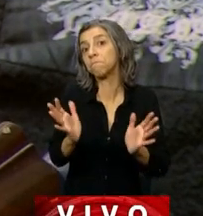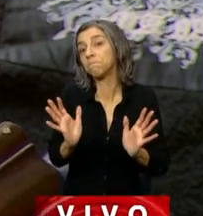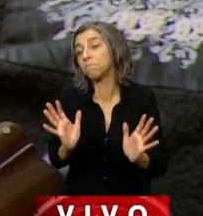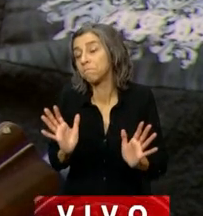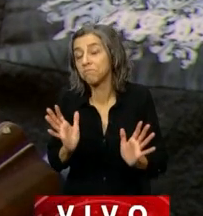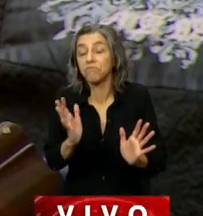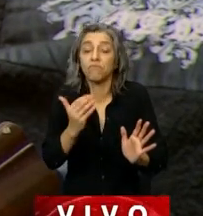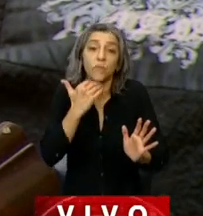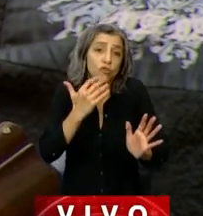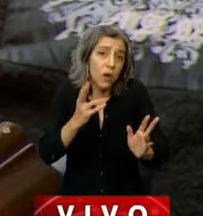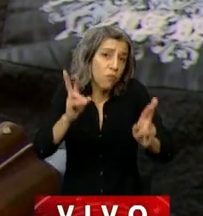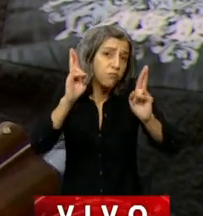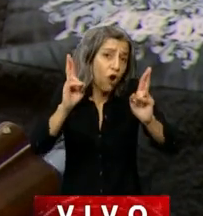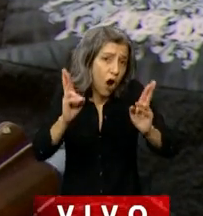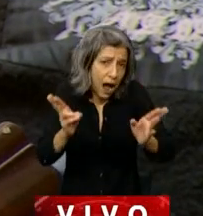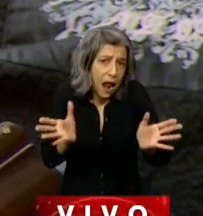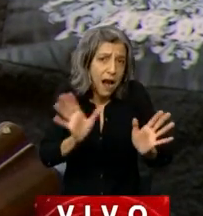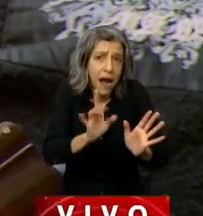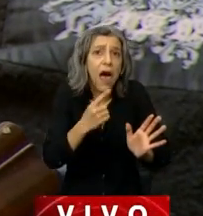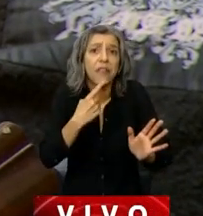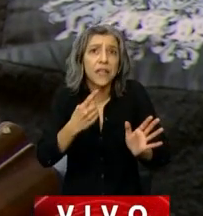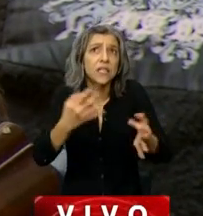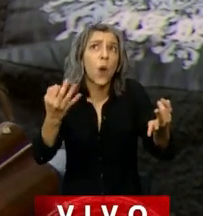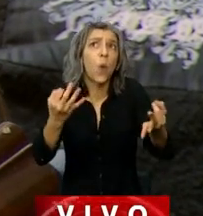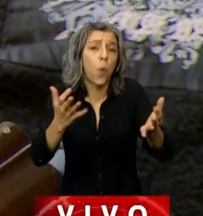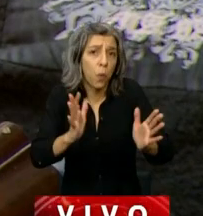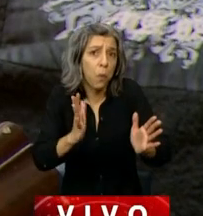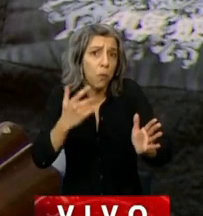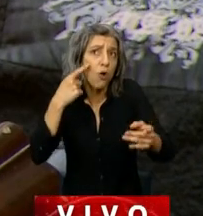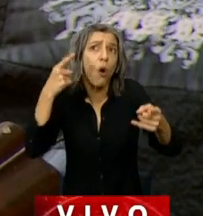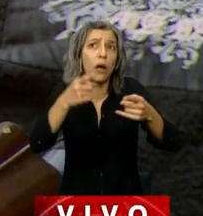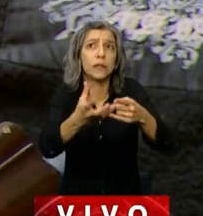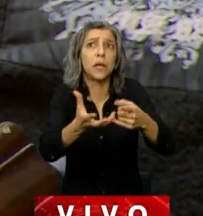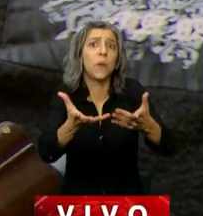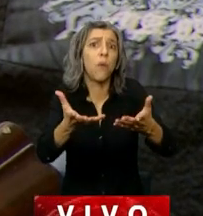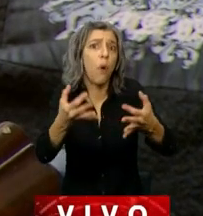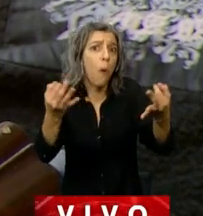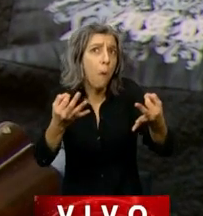una declaración de buenas intenciones que la inacción, ¿sí? Por lo tanto,